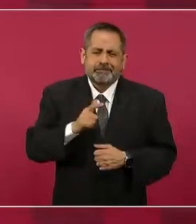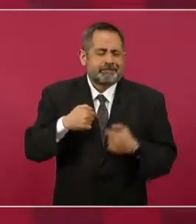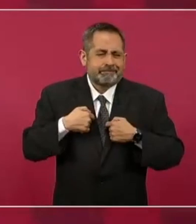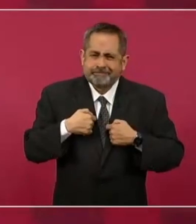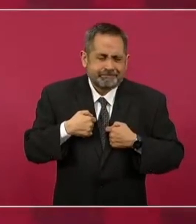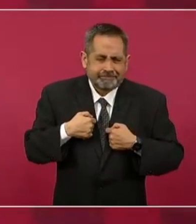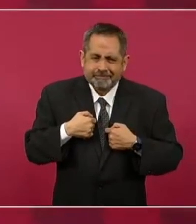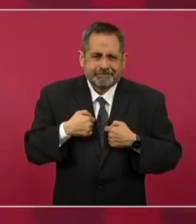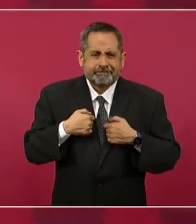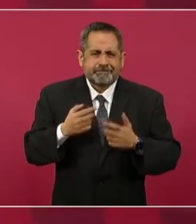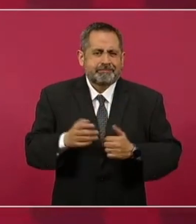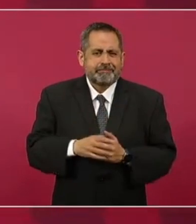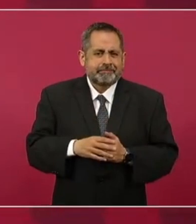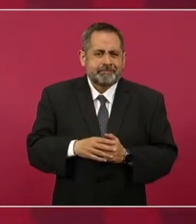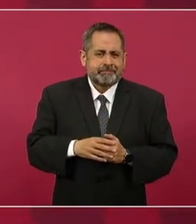lo